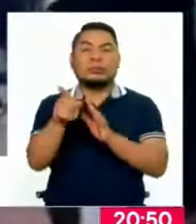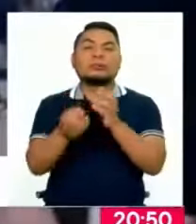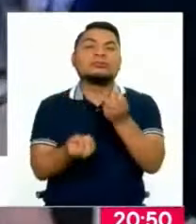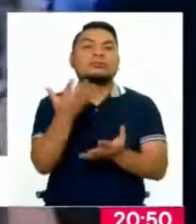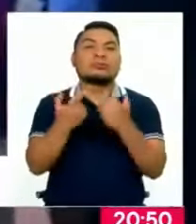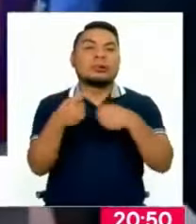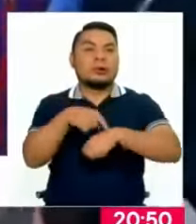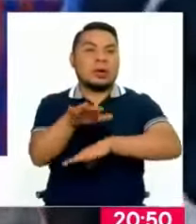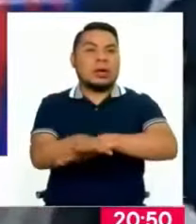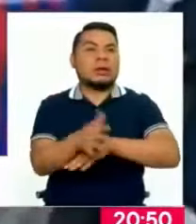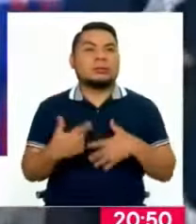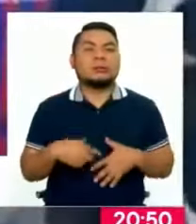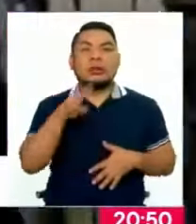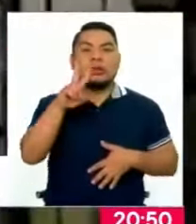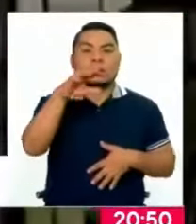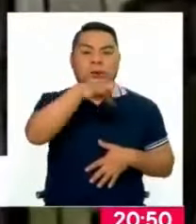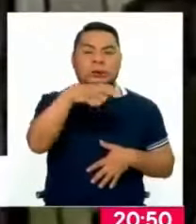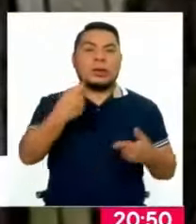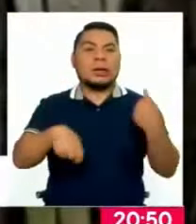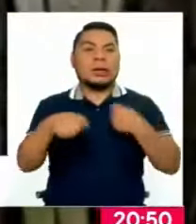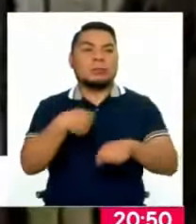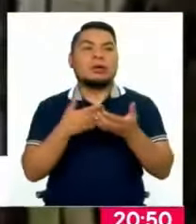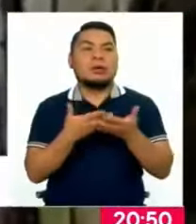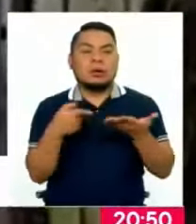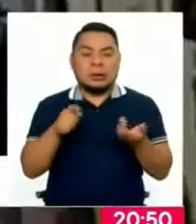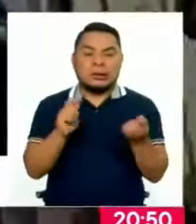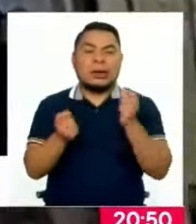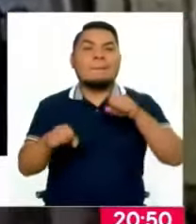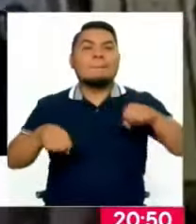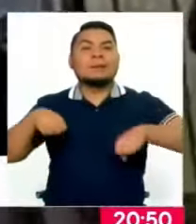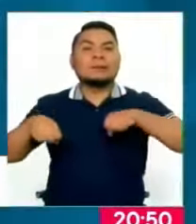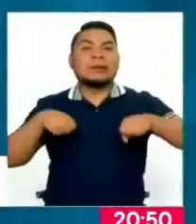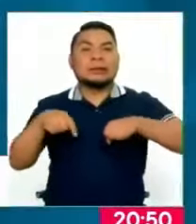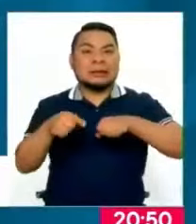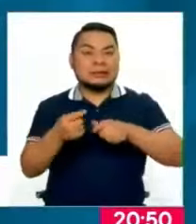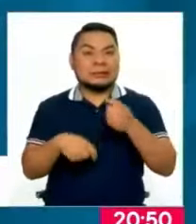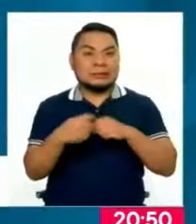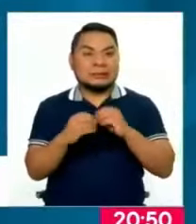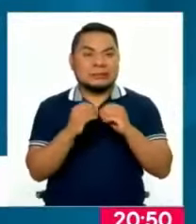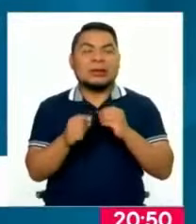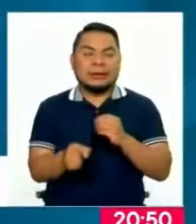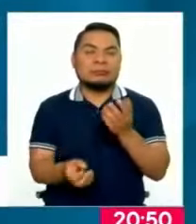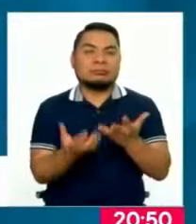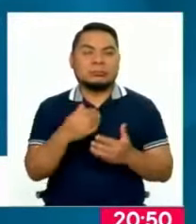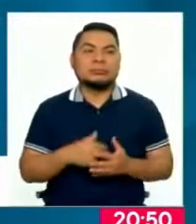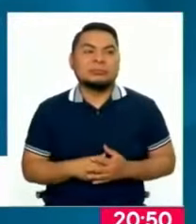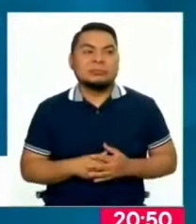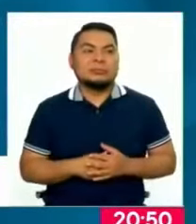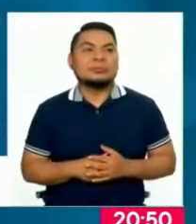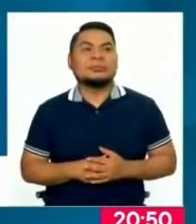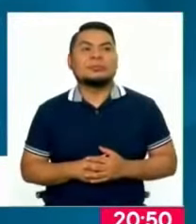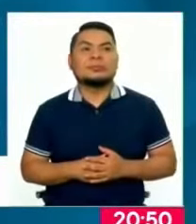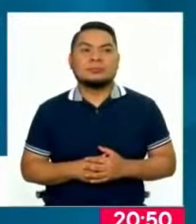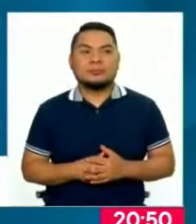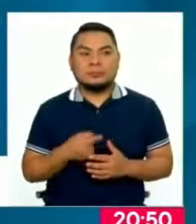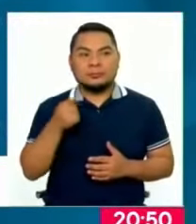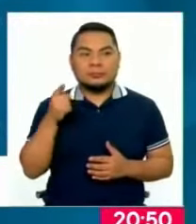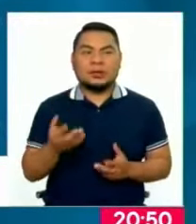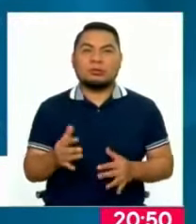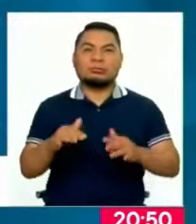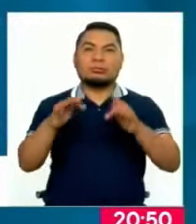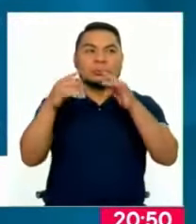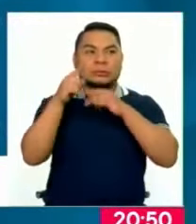horas de la tarde en dos stands de venta de repuestos de bicicletas. Justo estaba comprando, ya están echando extintor ya. Está